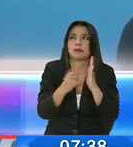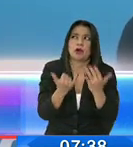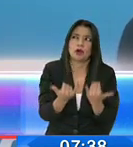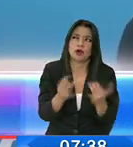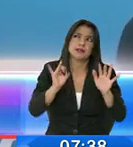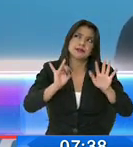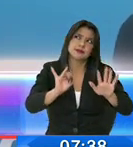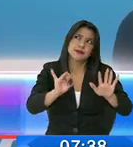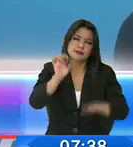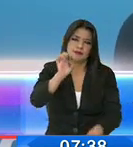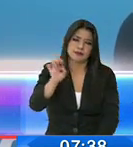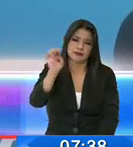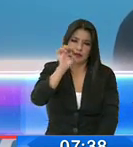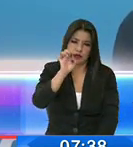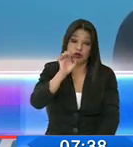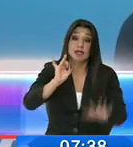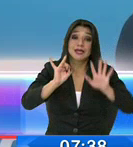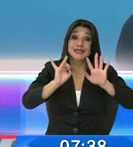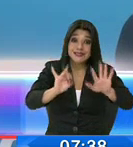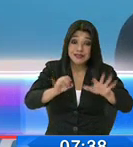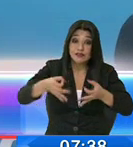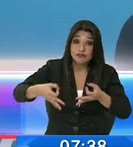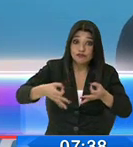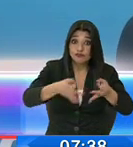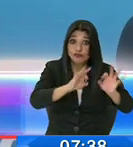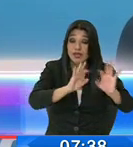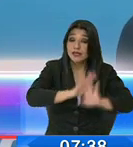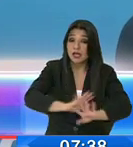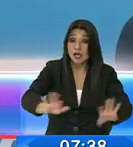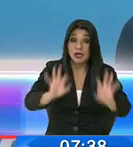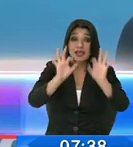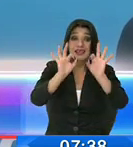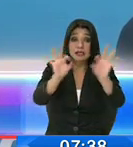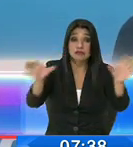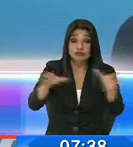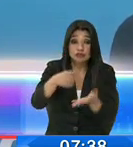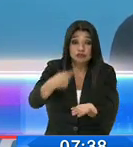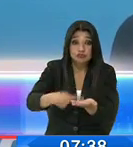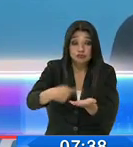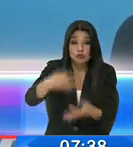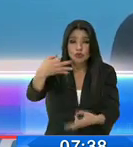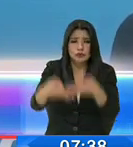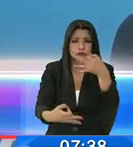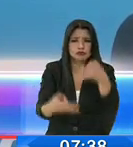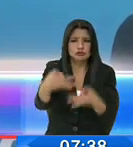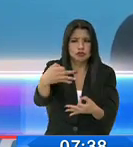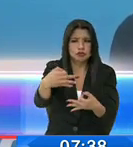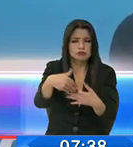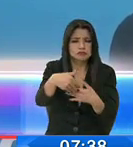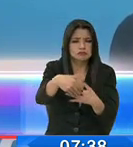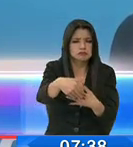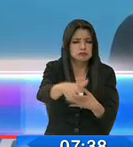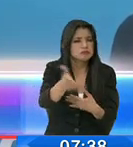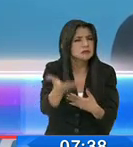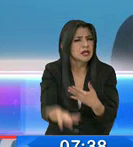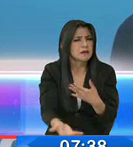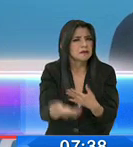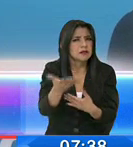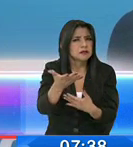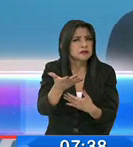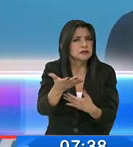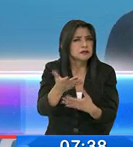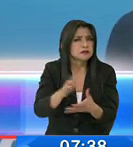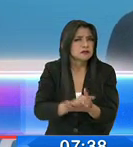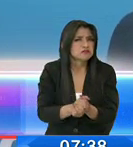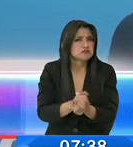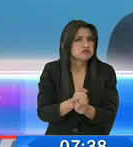7 de enero si el 7 de febrero ya estamos en audiencia esa audiencia va a durar audiencia de juicio probablemente va a durar